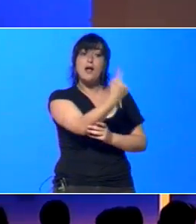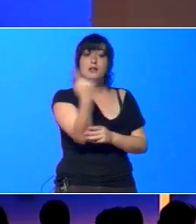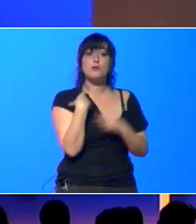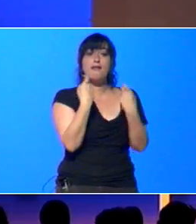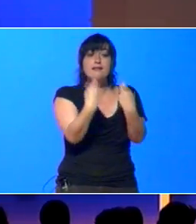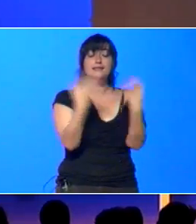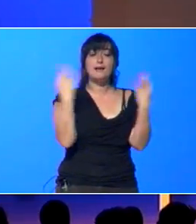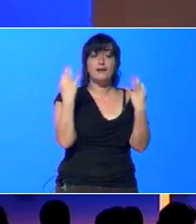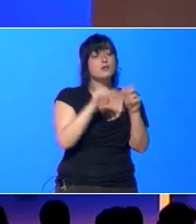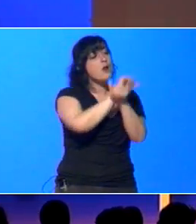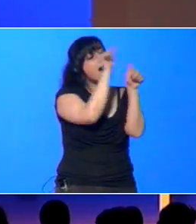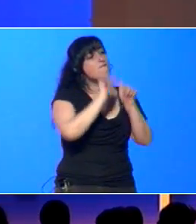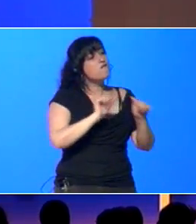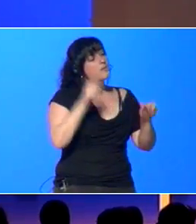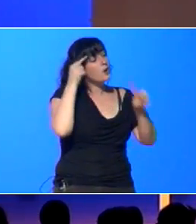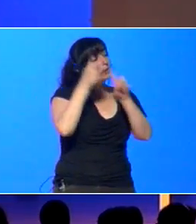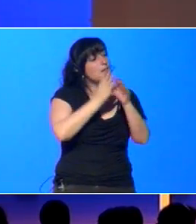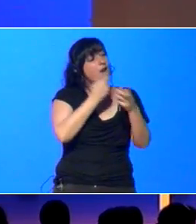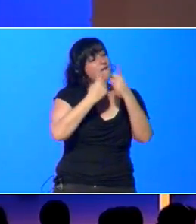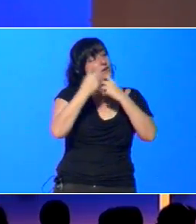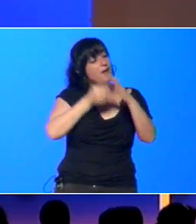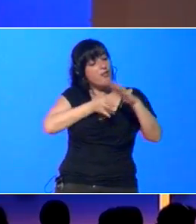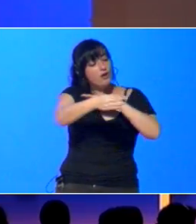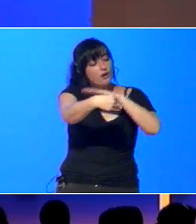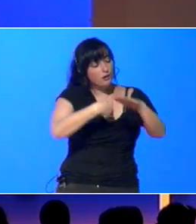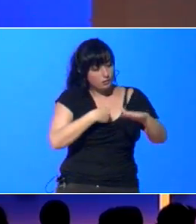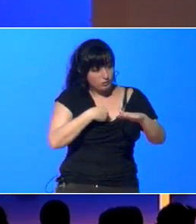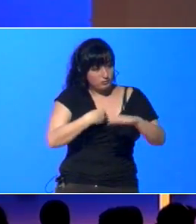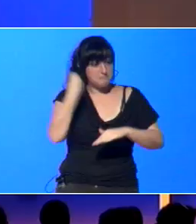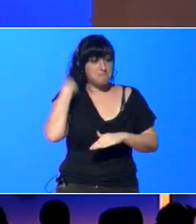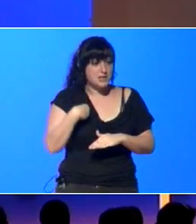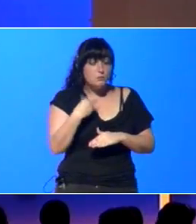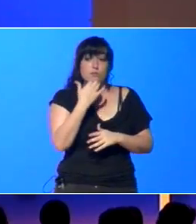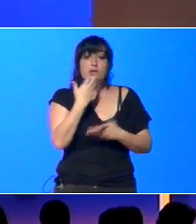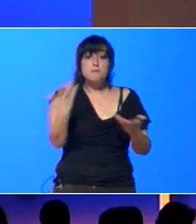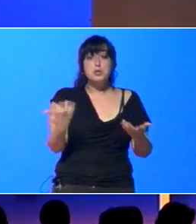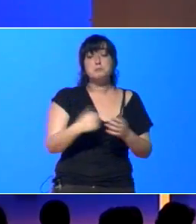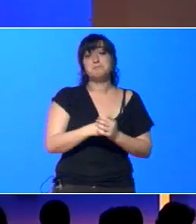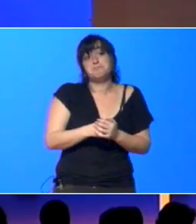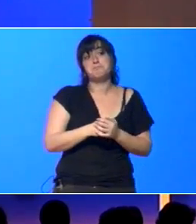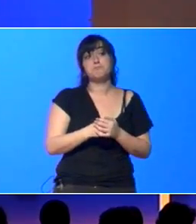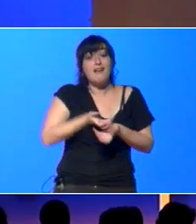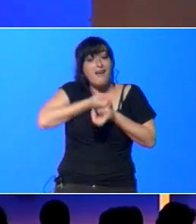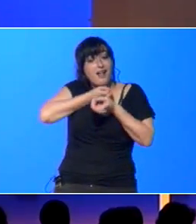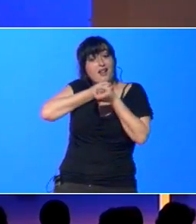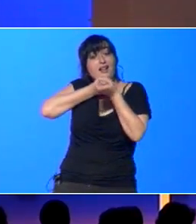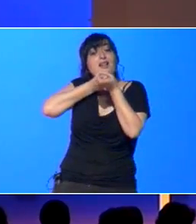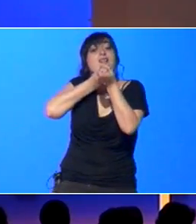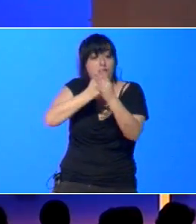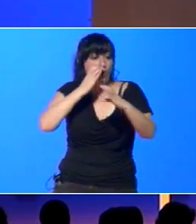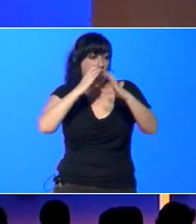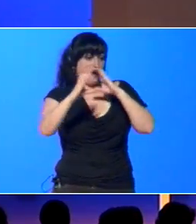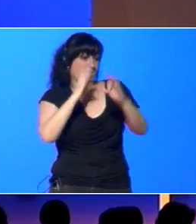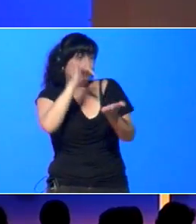una forma de acceder a la información. Lo mismo a la hora de expresarse, a la hora de comunicarse. Cada cual